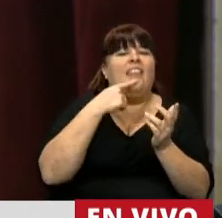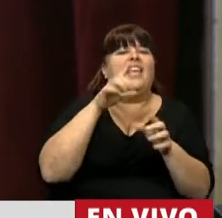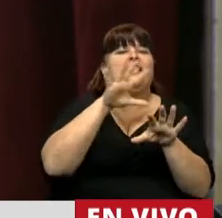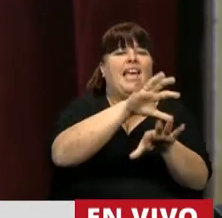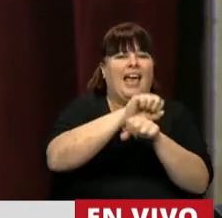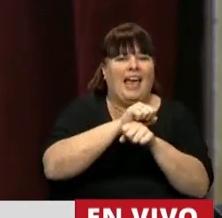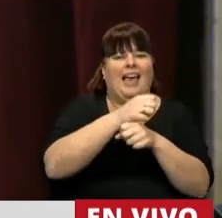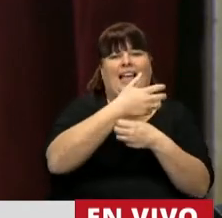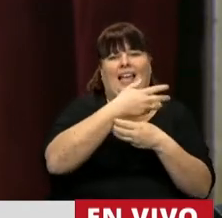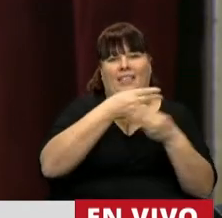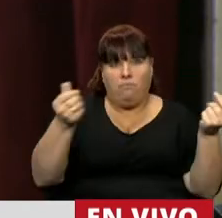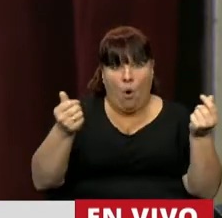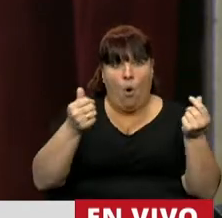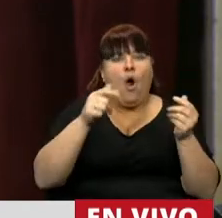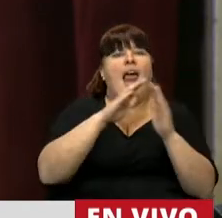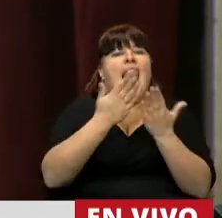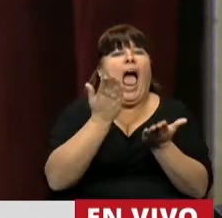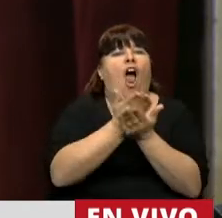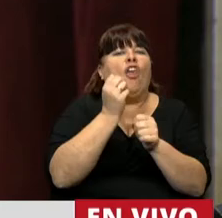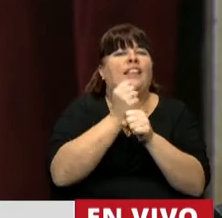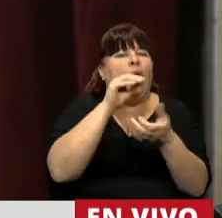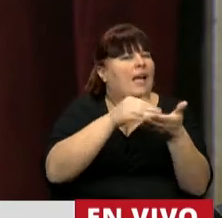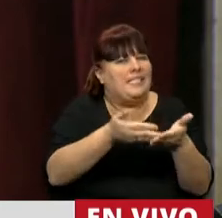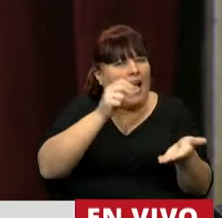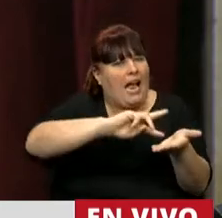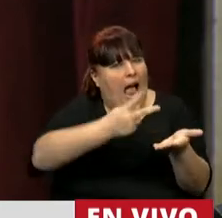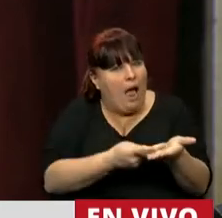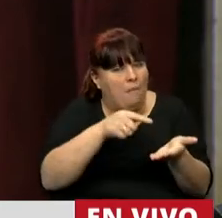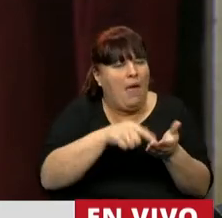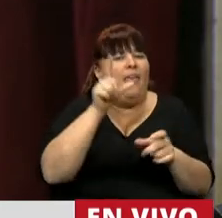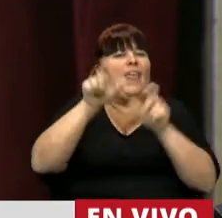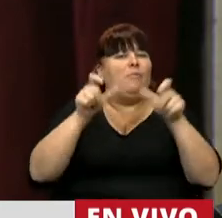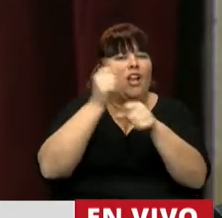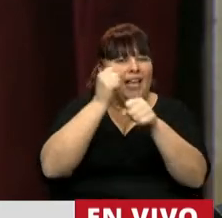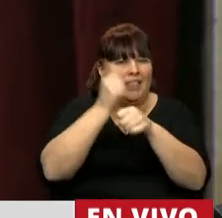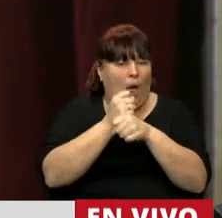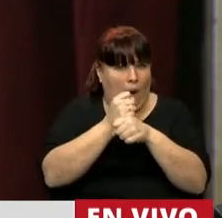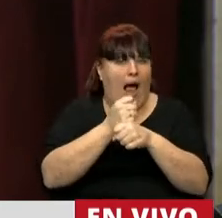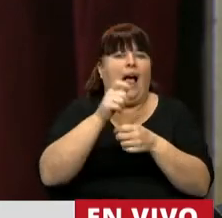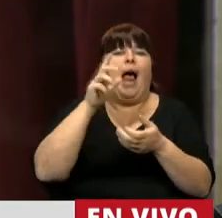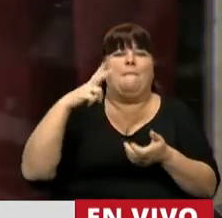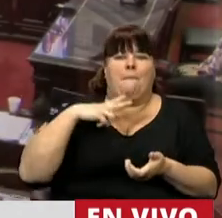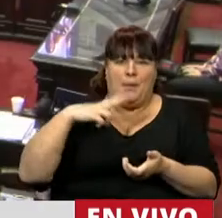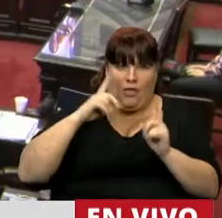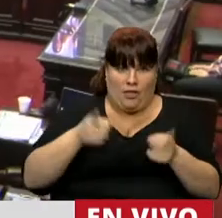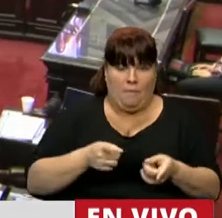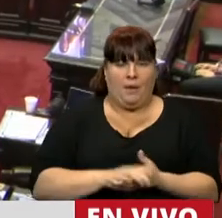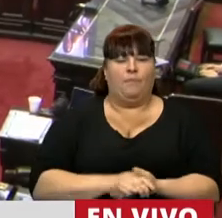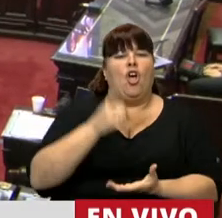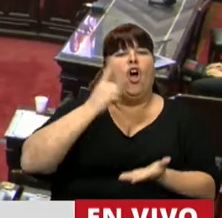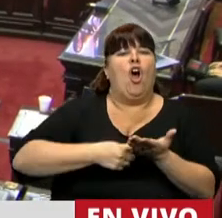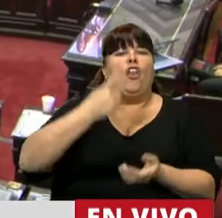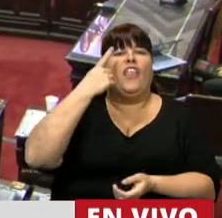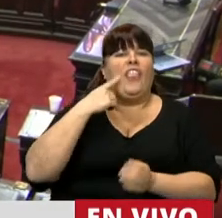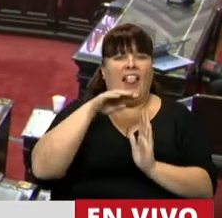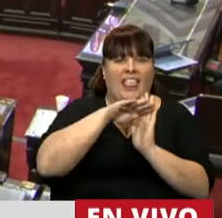de detenido desaparecido en los legajos laborales de los trabajadores y de las trabajadoras del sector privado. Orden del